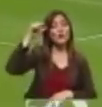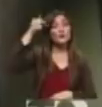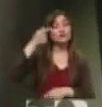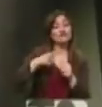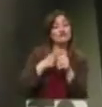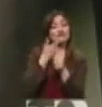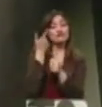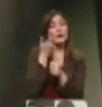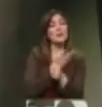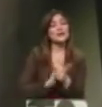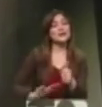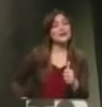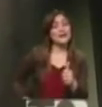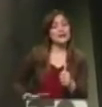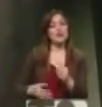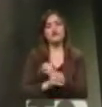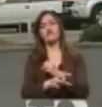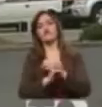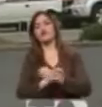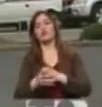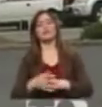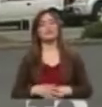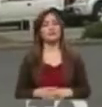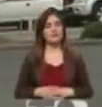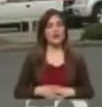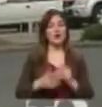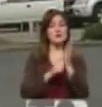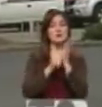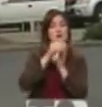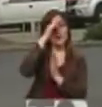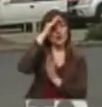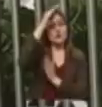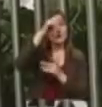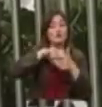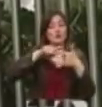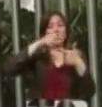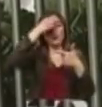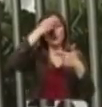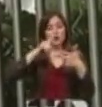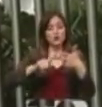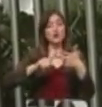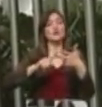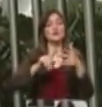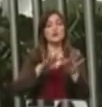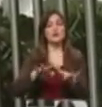provenientes principalmente de la Presidencia de la República, Ministerio del Interior, de Educación, de la